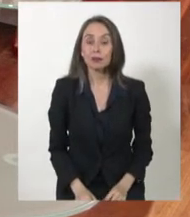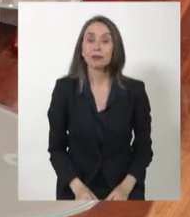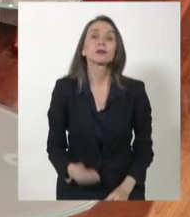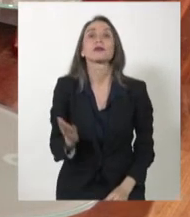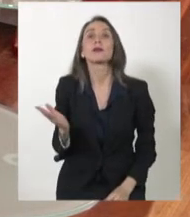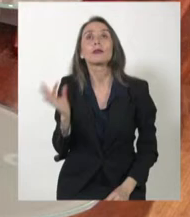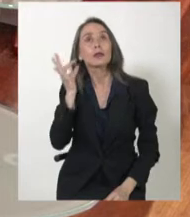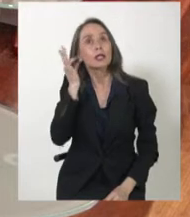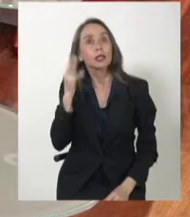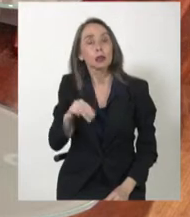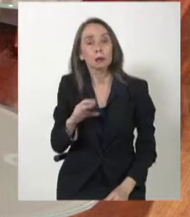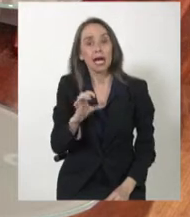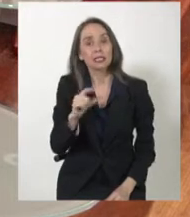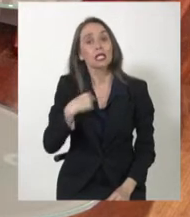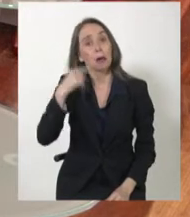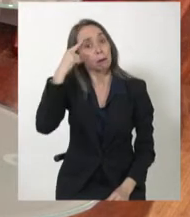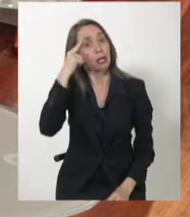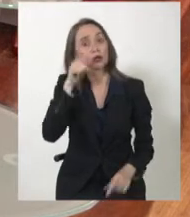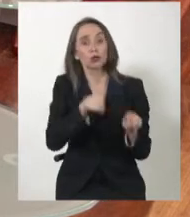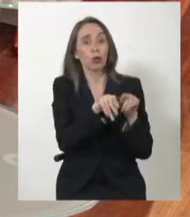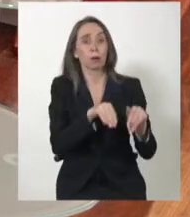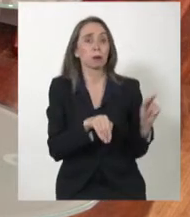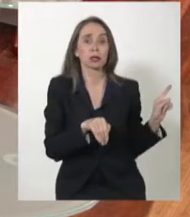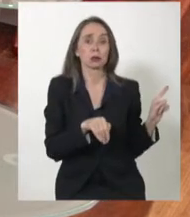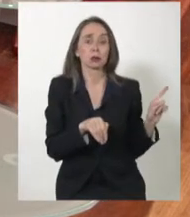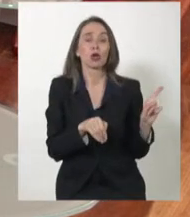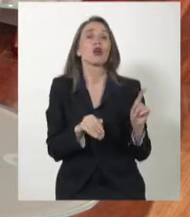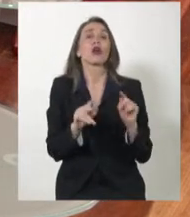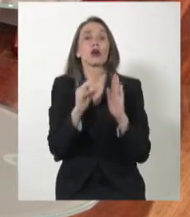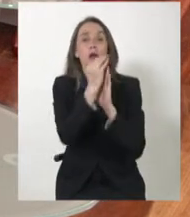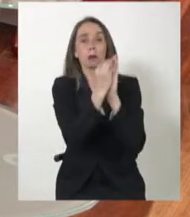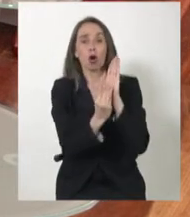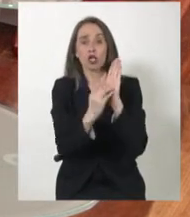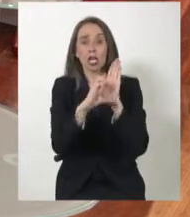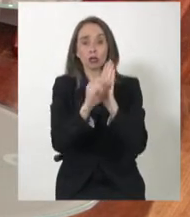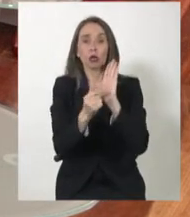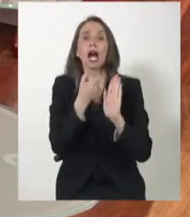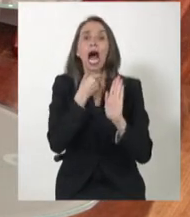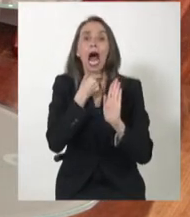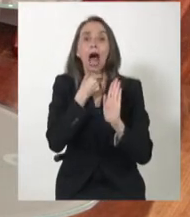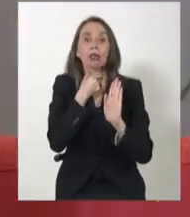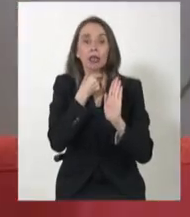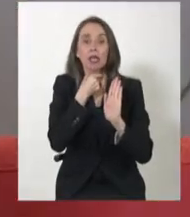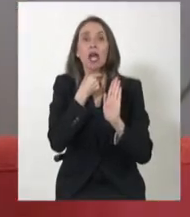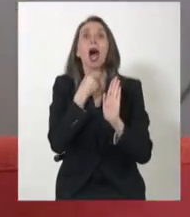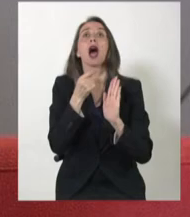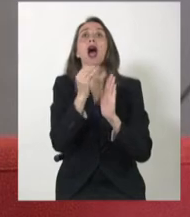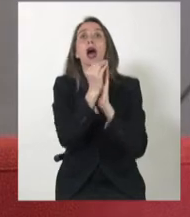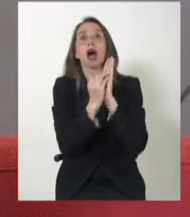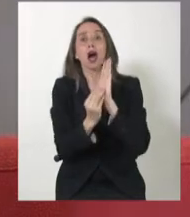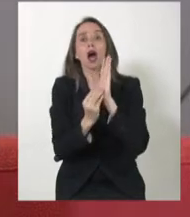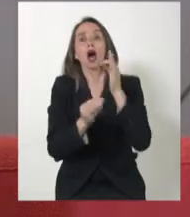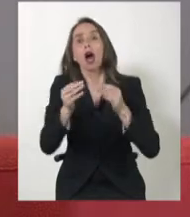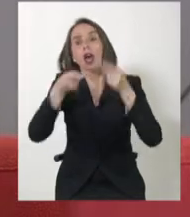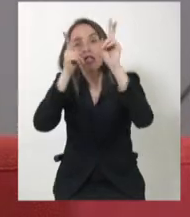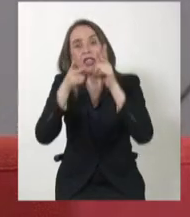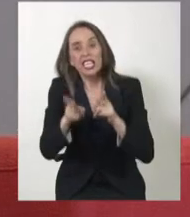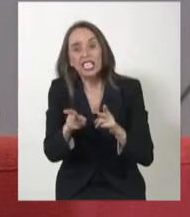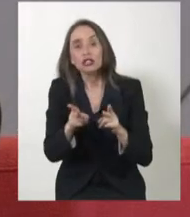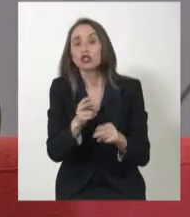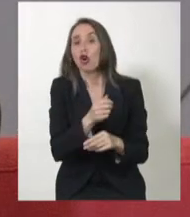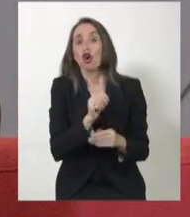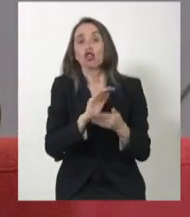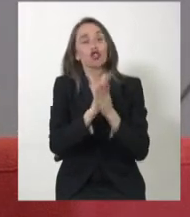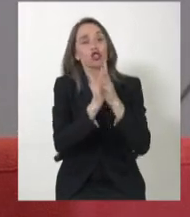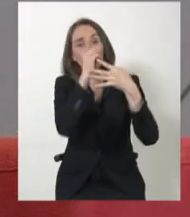Marcela. Casi lo mismo, porque no solamente son las garantías jurisdiccionales, no solamente todos los derechos necesitan para